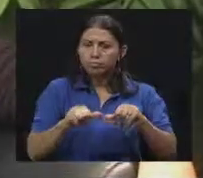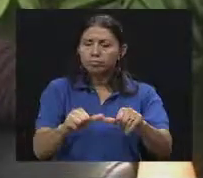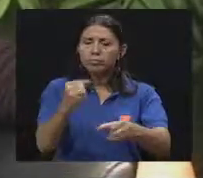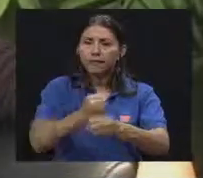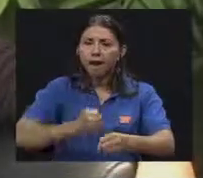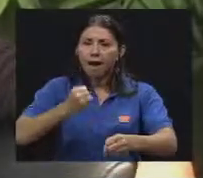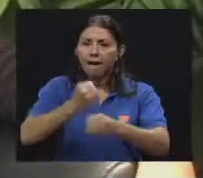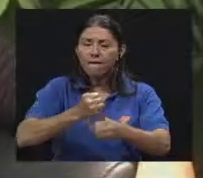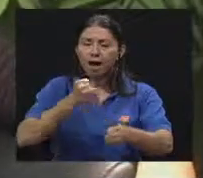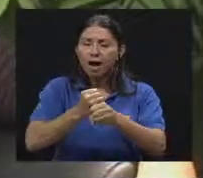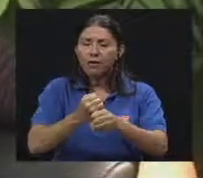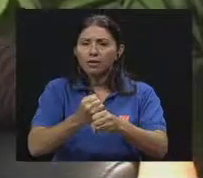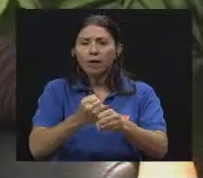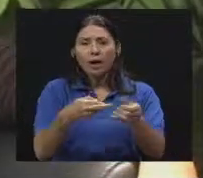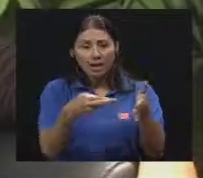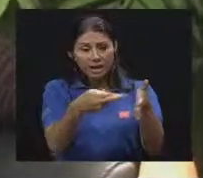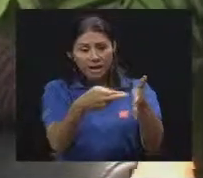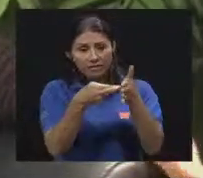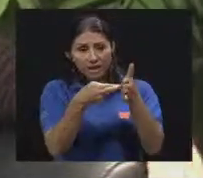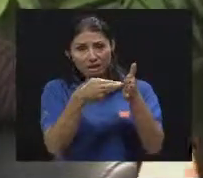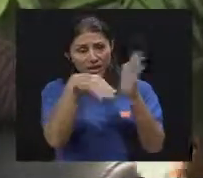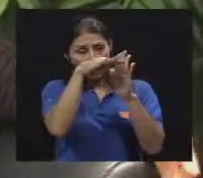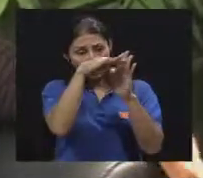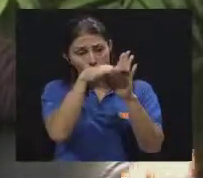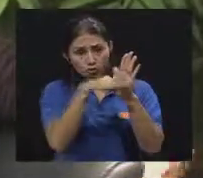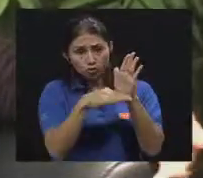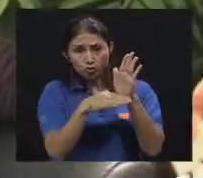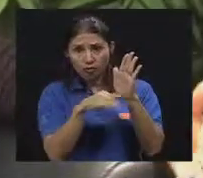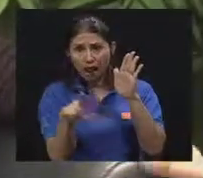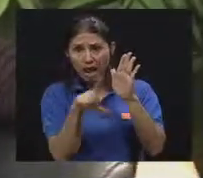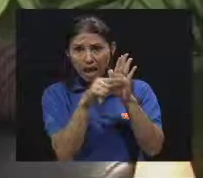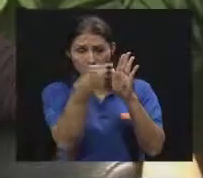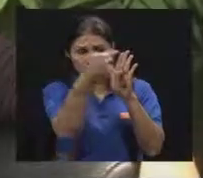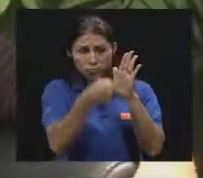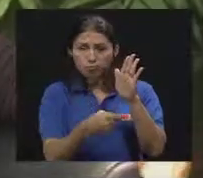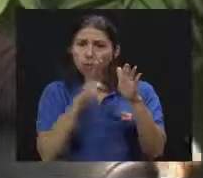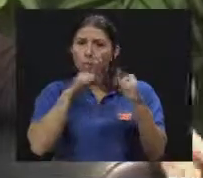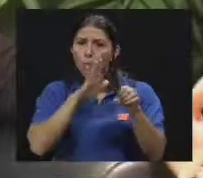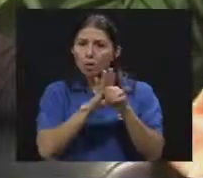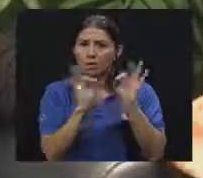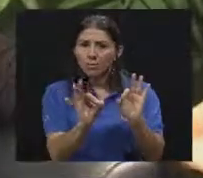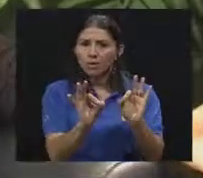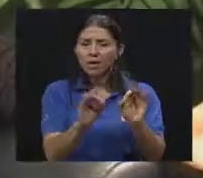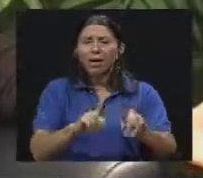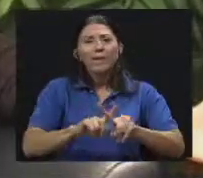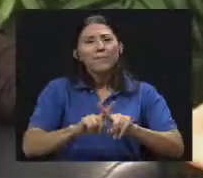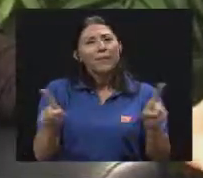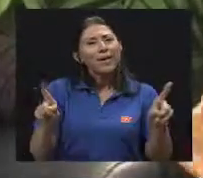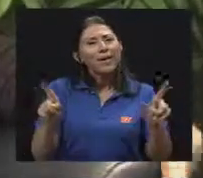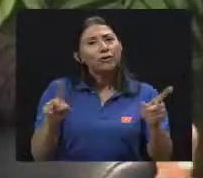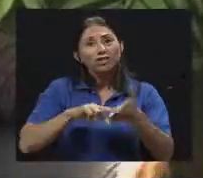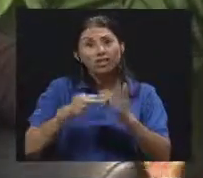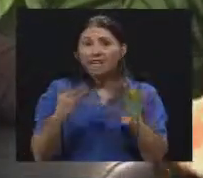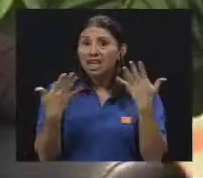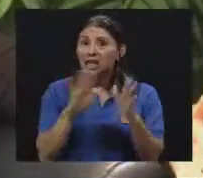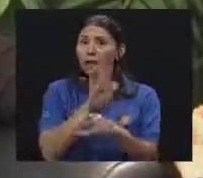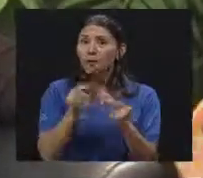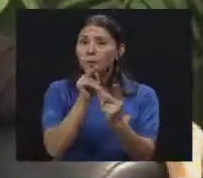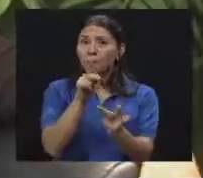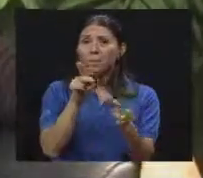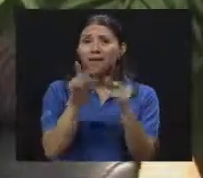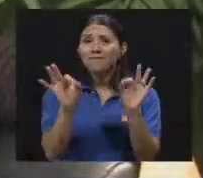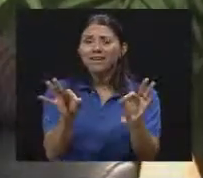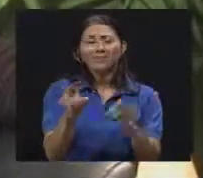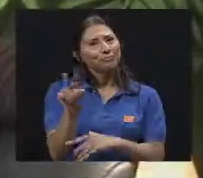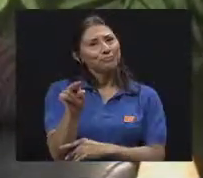en cumplir con todos los requerimientos que se establecen desde la ley y desde la política, Pero no podemos decir que todo está perfecto,